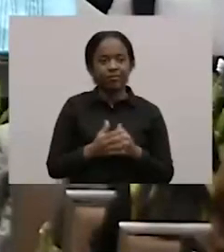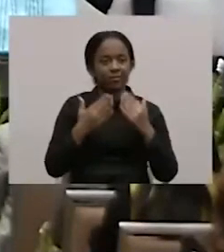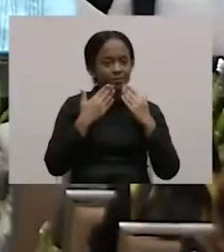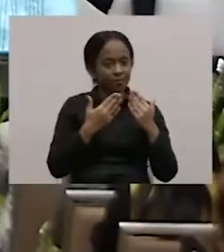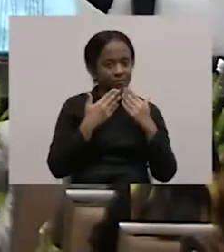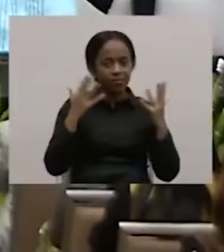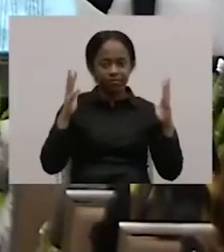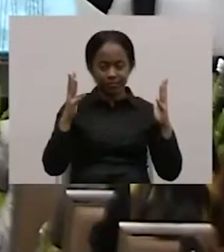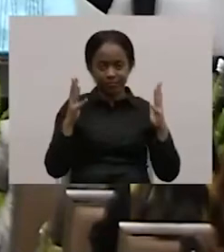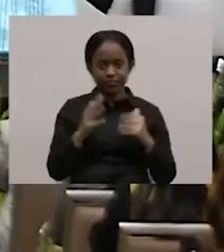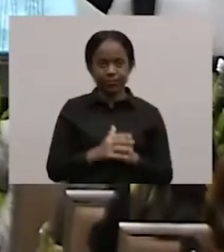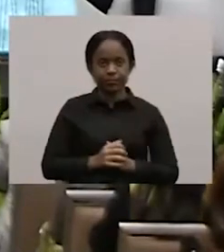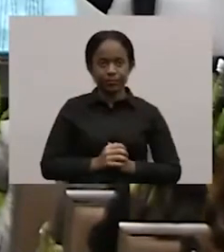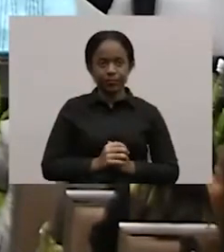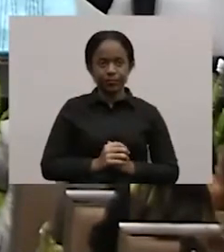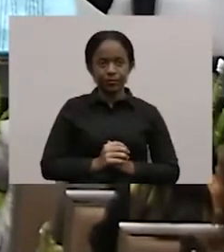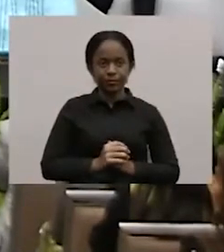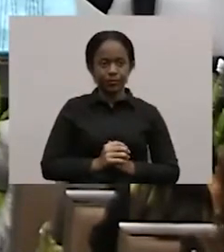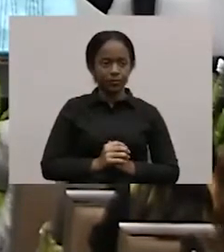a Edith Febles.